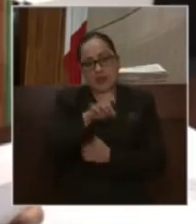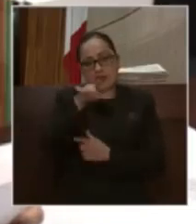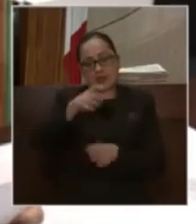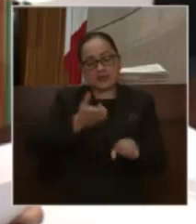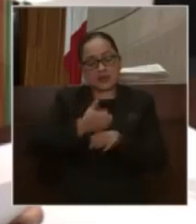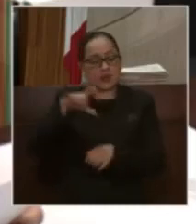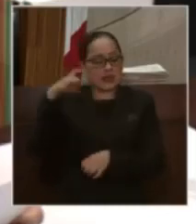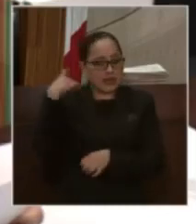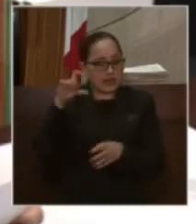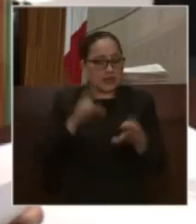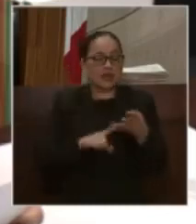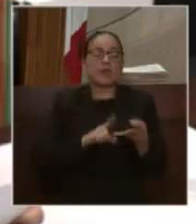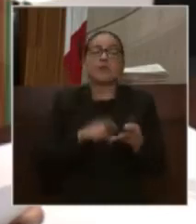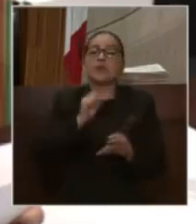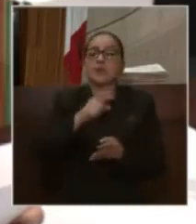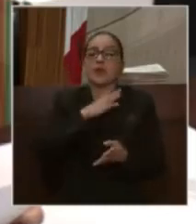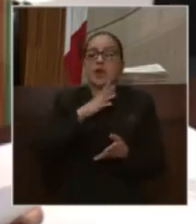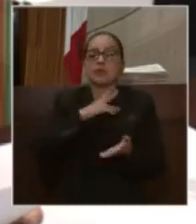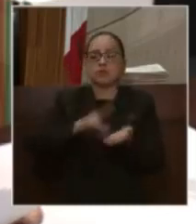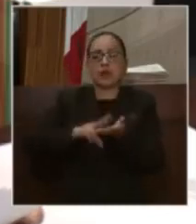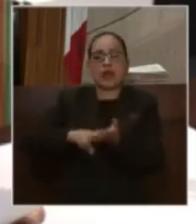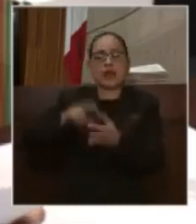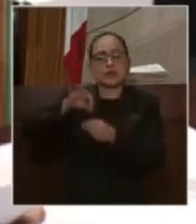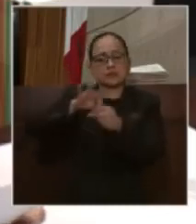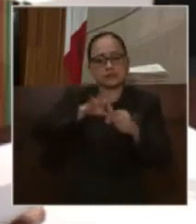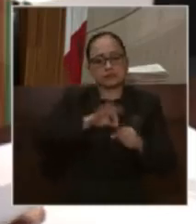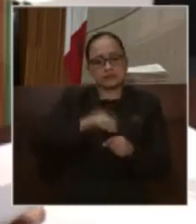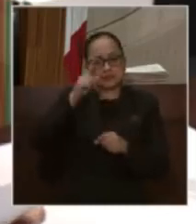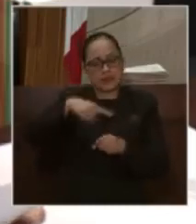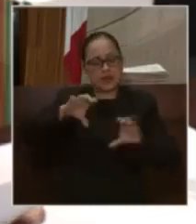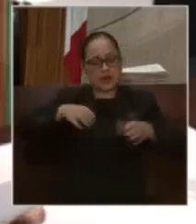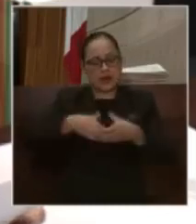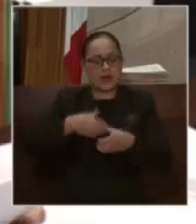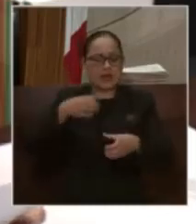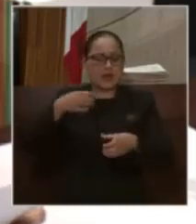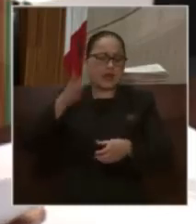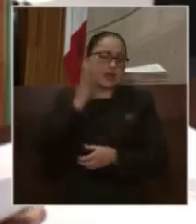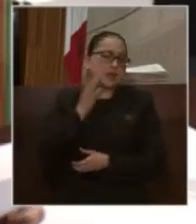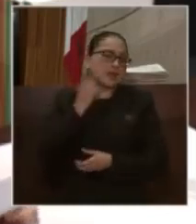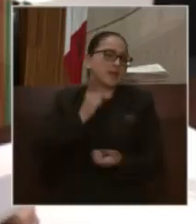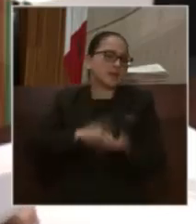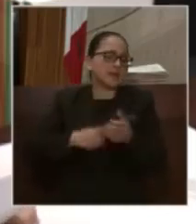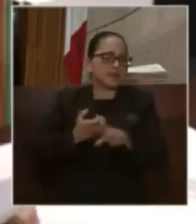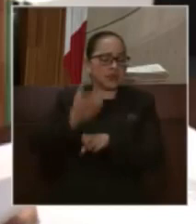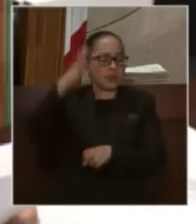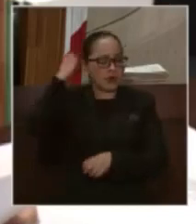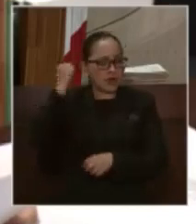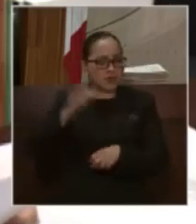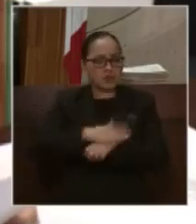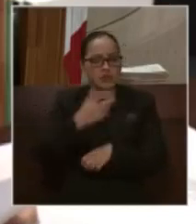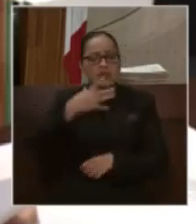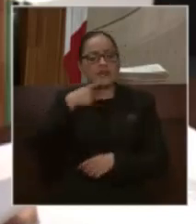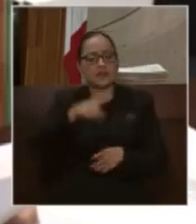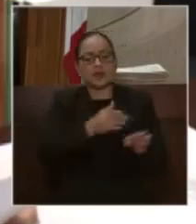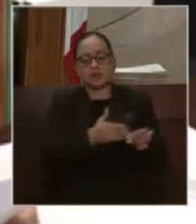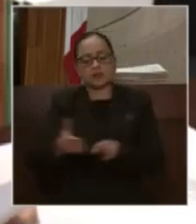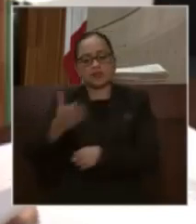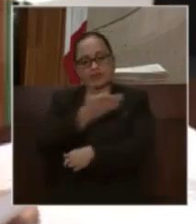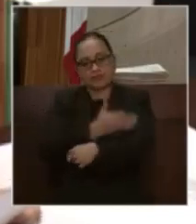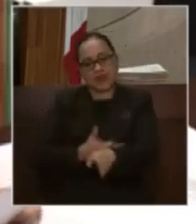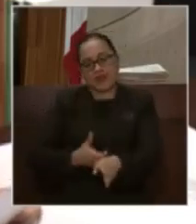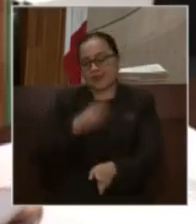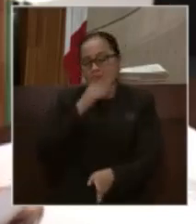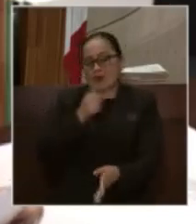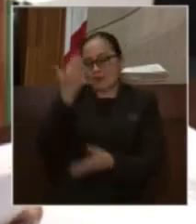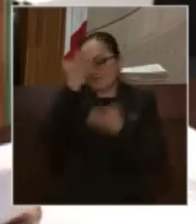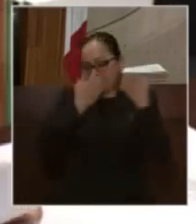Electoral en Querétaro y la validez y calificación de la elección de diputaciones al Congreso de Morelos. Lo anterior, porque la presentación de las demandas se hizo de forma